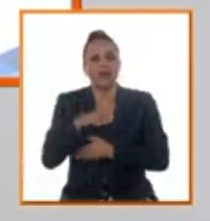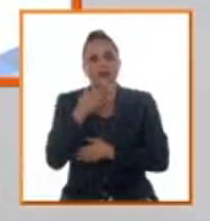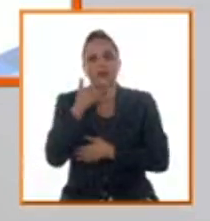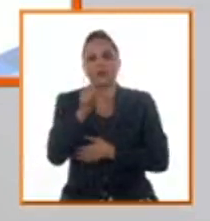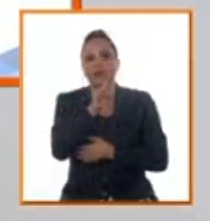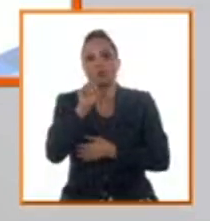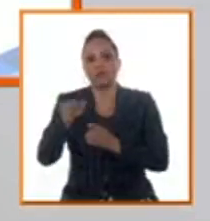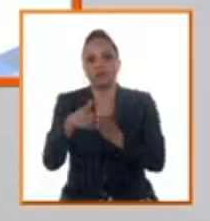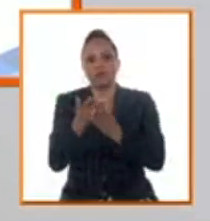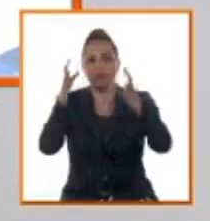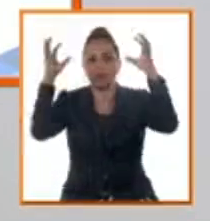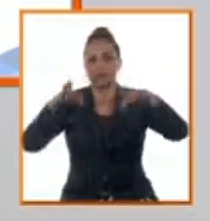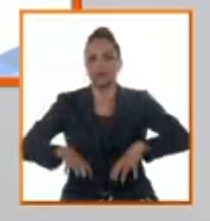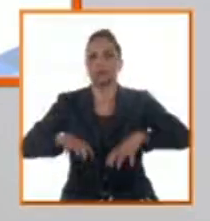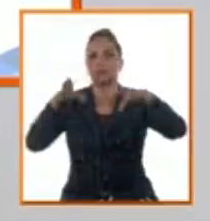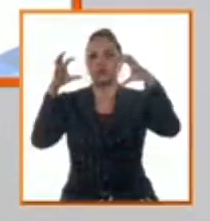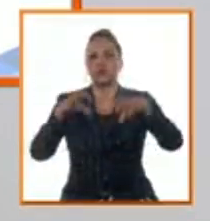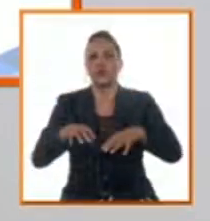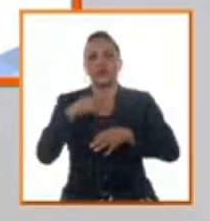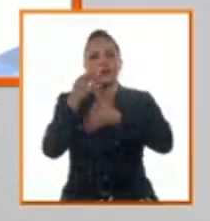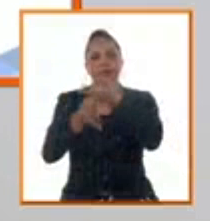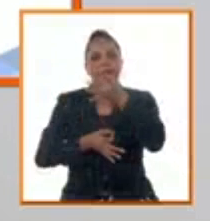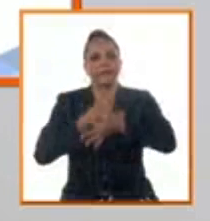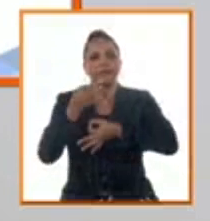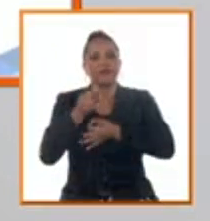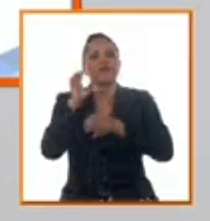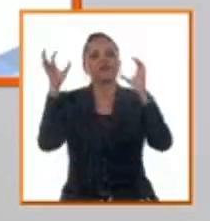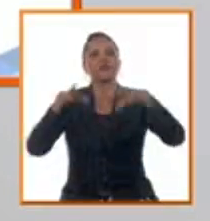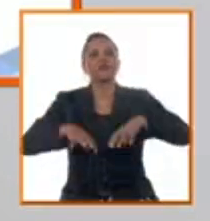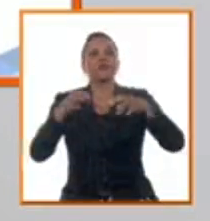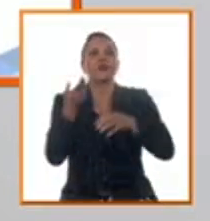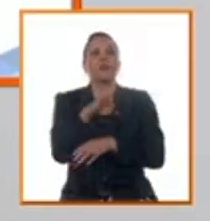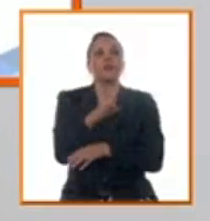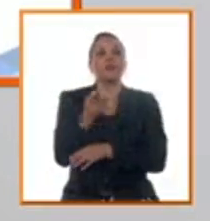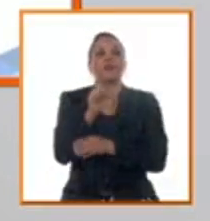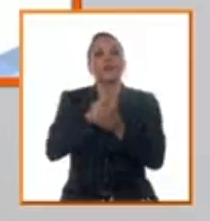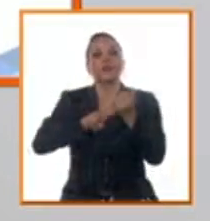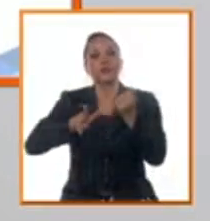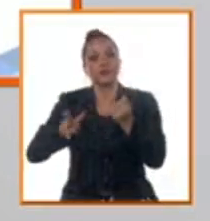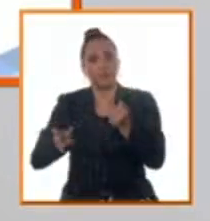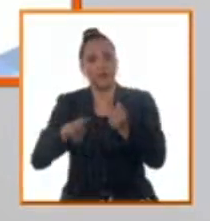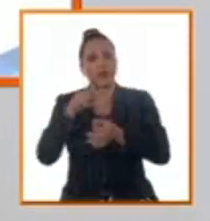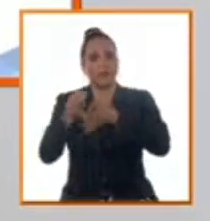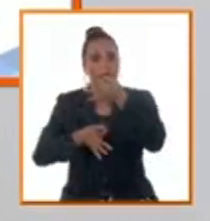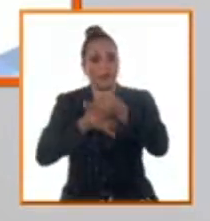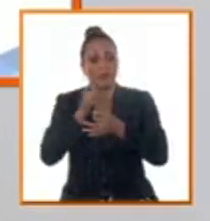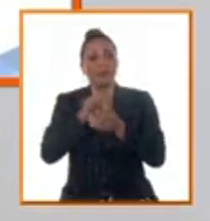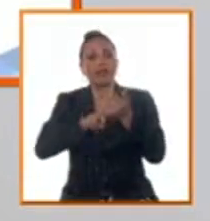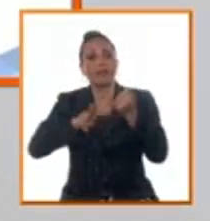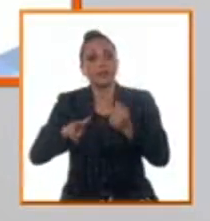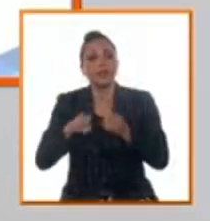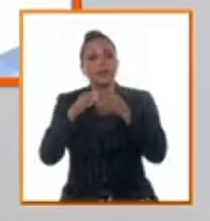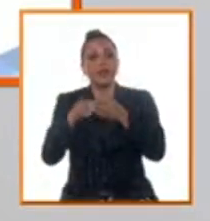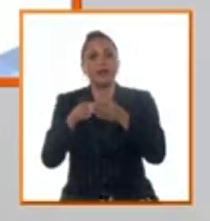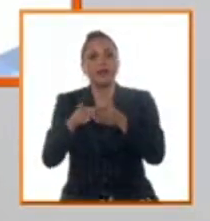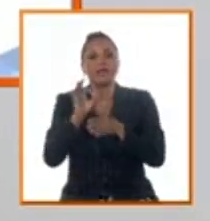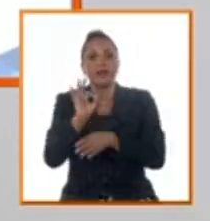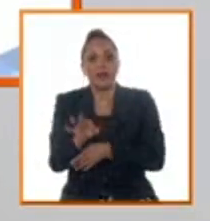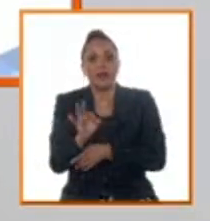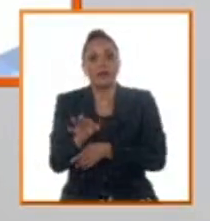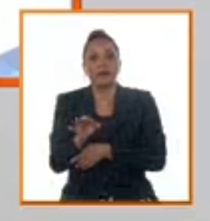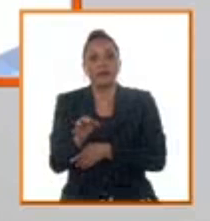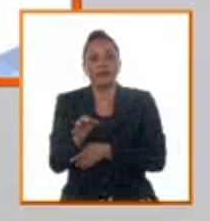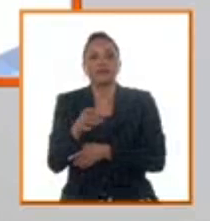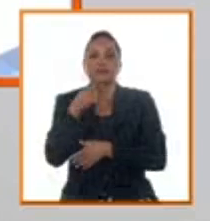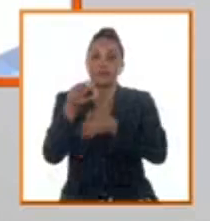además, acentúo, aquí estamos hablando de lluvia promedio provincial. O sea, que ocurran determinados registros